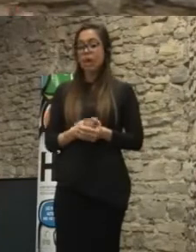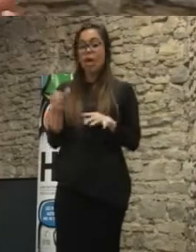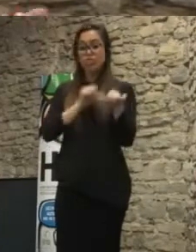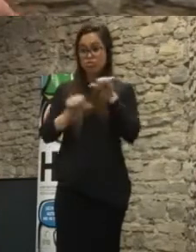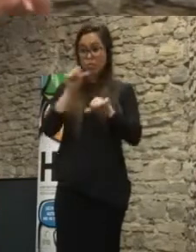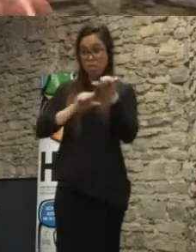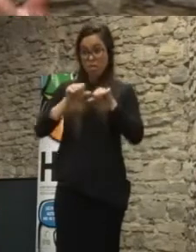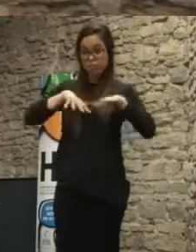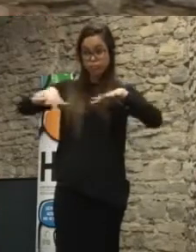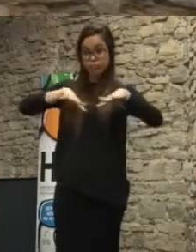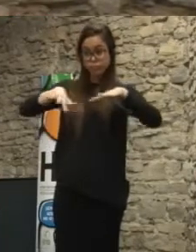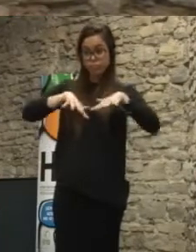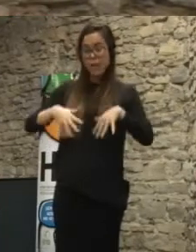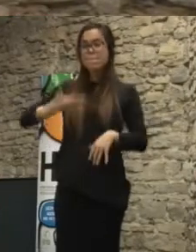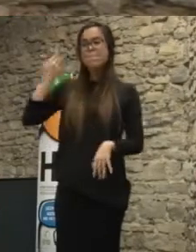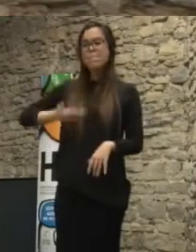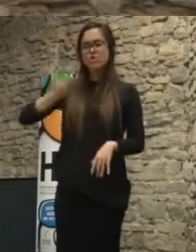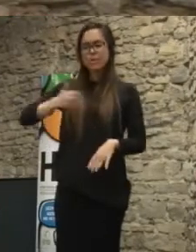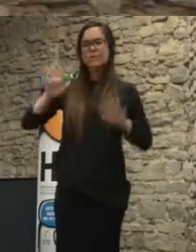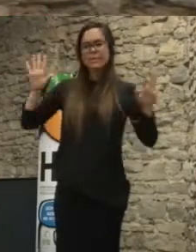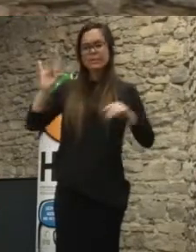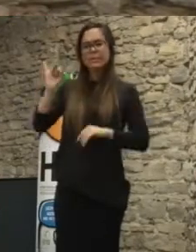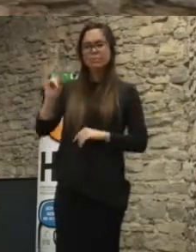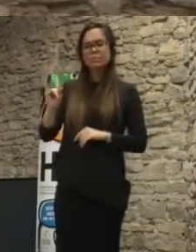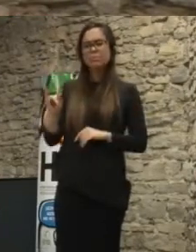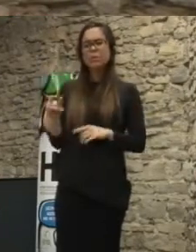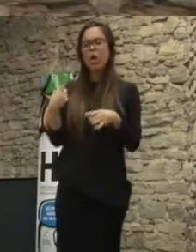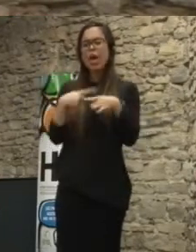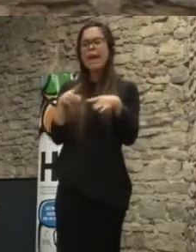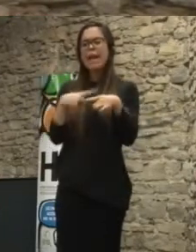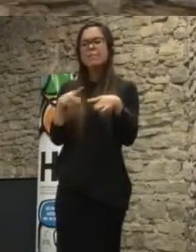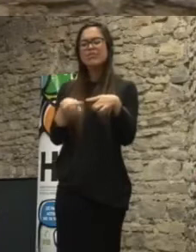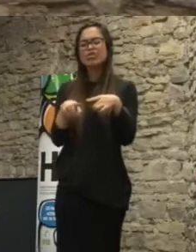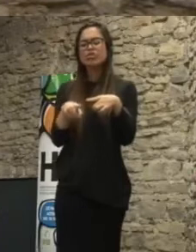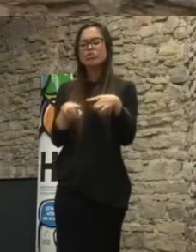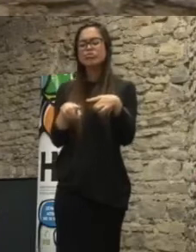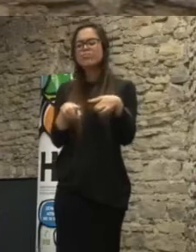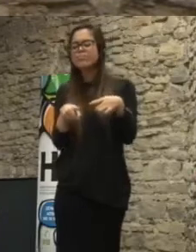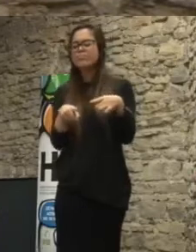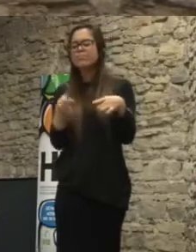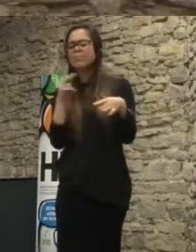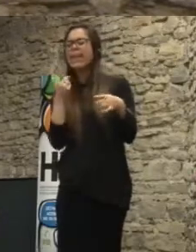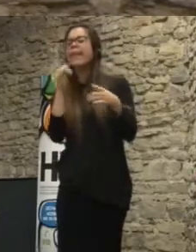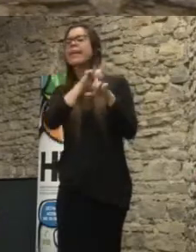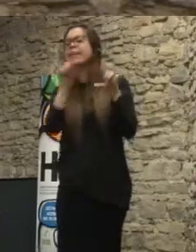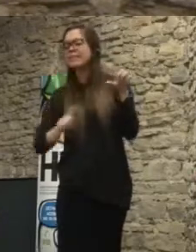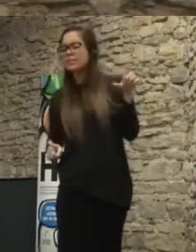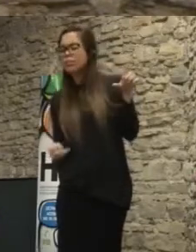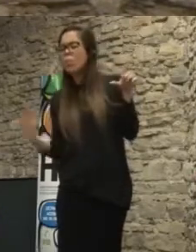pero qué elementos parecen que apuntan, pues, crisis. Y delante de esto, ¿qué hacer,